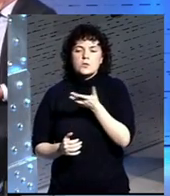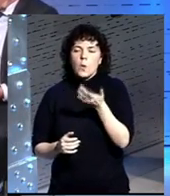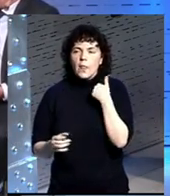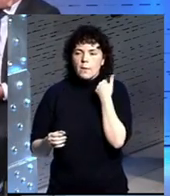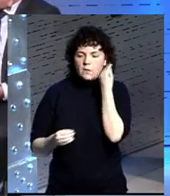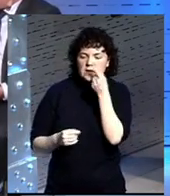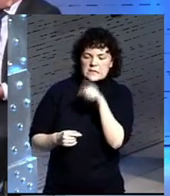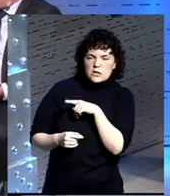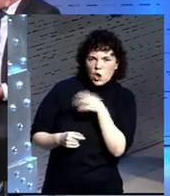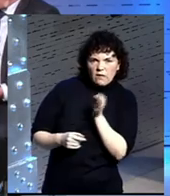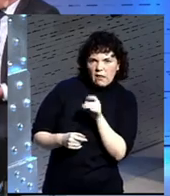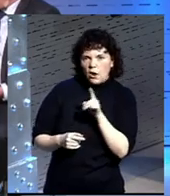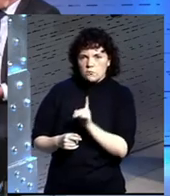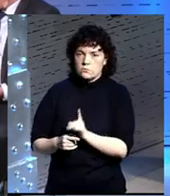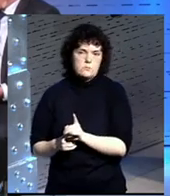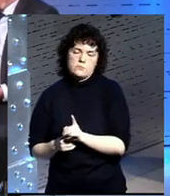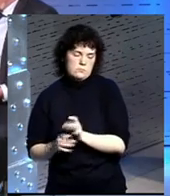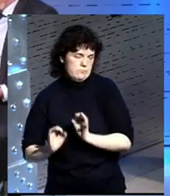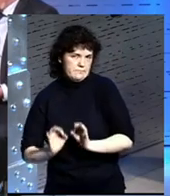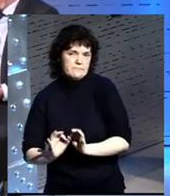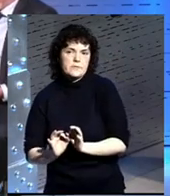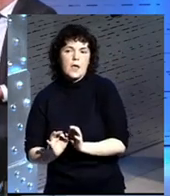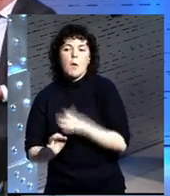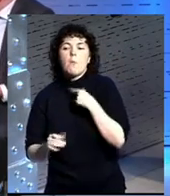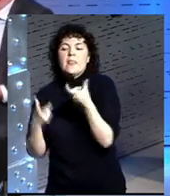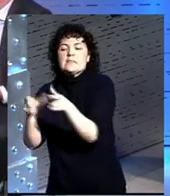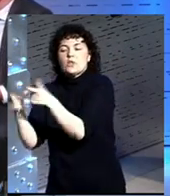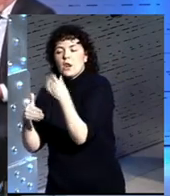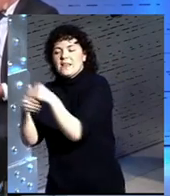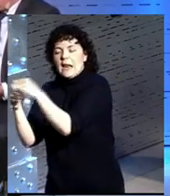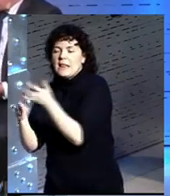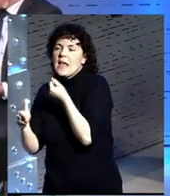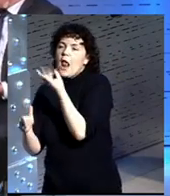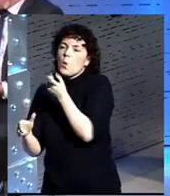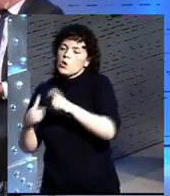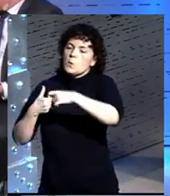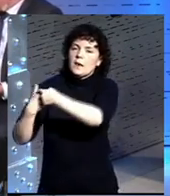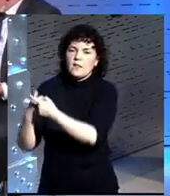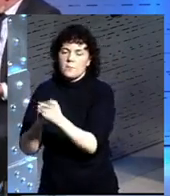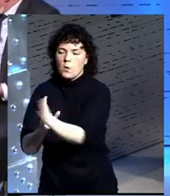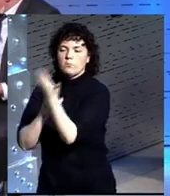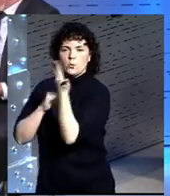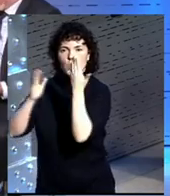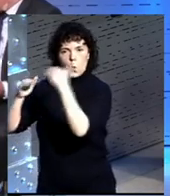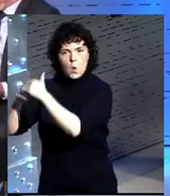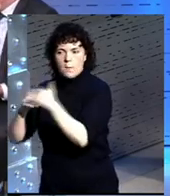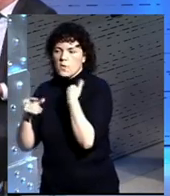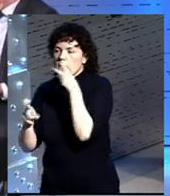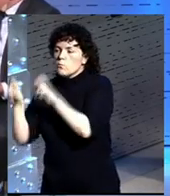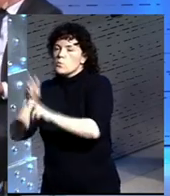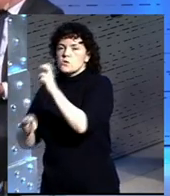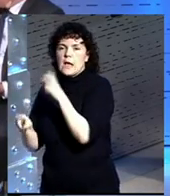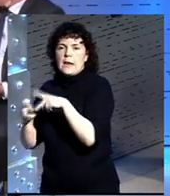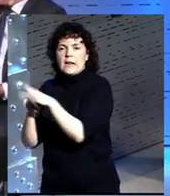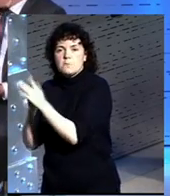cuestionarla. Es posible que haya sectores de la clientela que no queden representados. Pues tenemos que buscar los mecanismos que le representan, y existen.